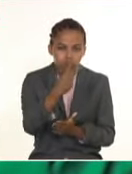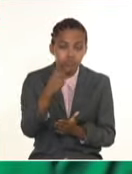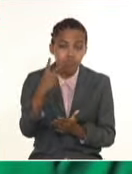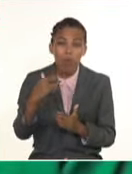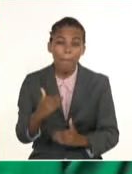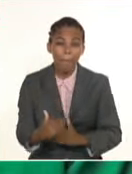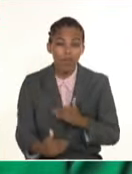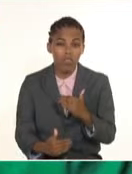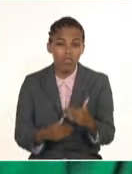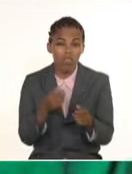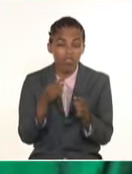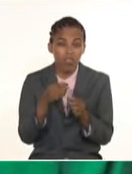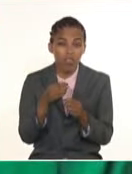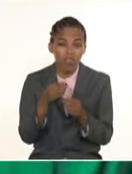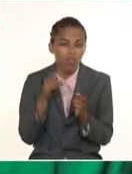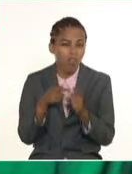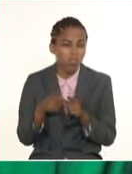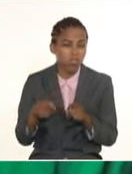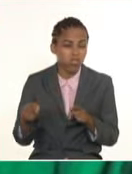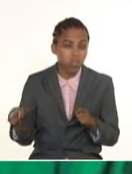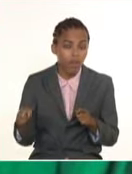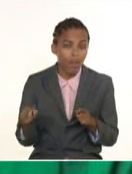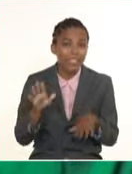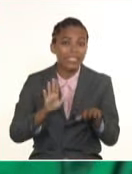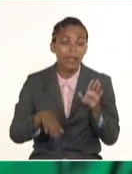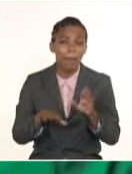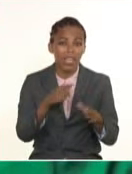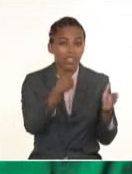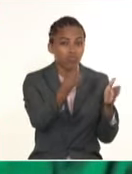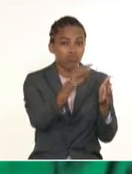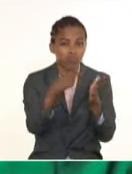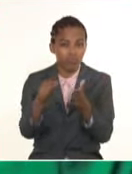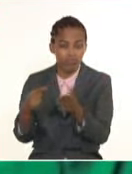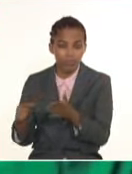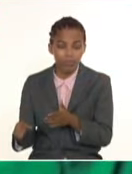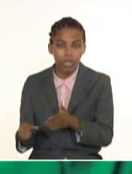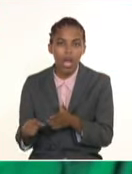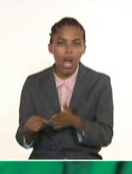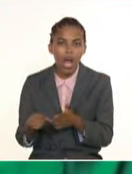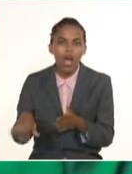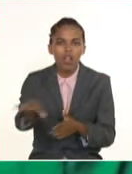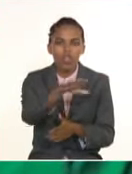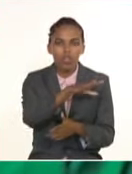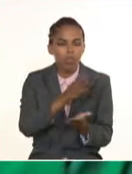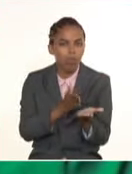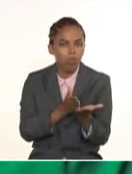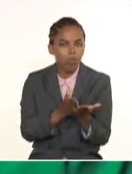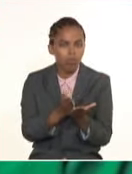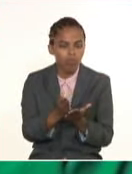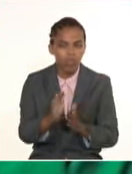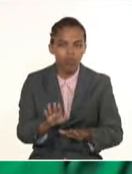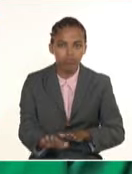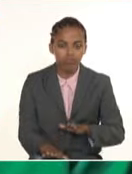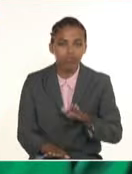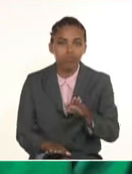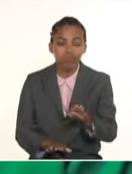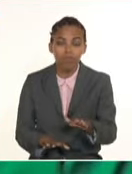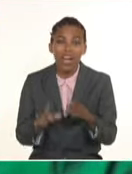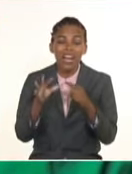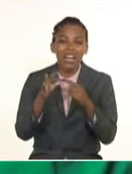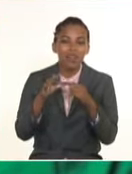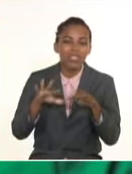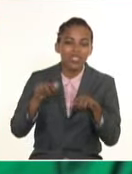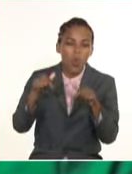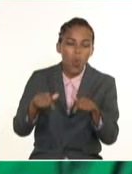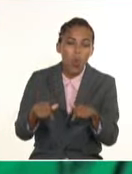largo, depende de muchos factores, pero bueno, todos se mantienen con el mismo reporte, a excepción de que hoy posiblemente uno